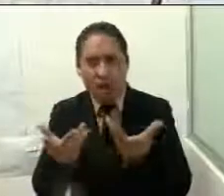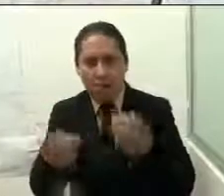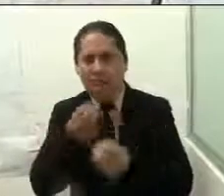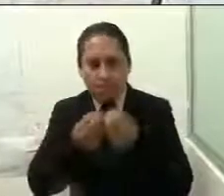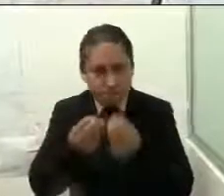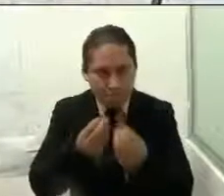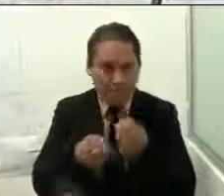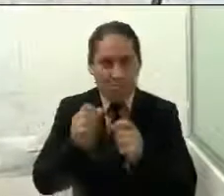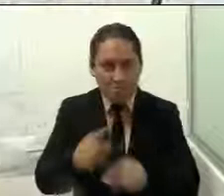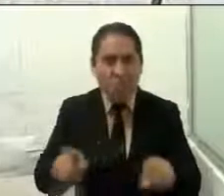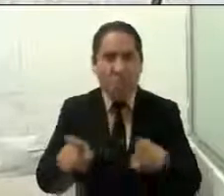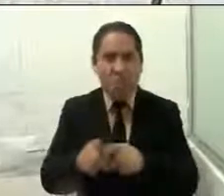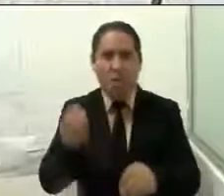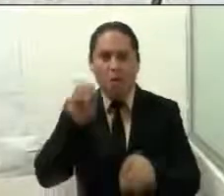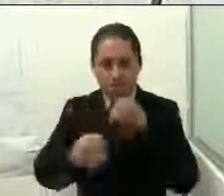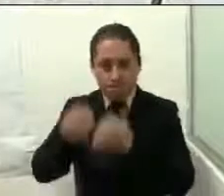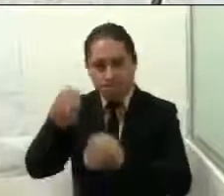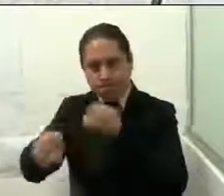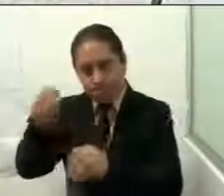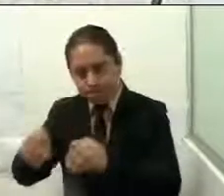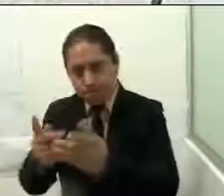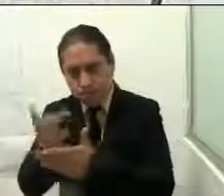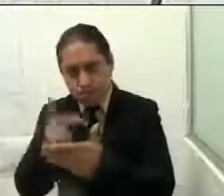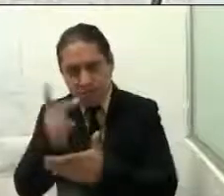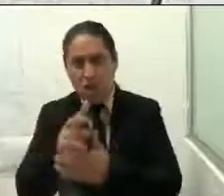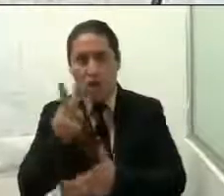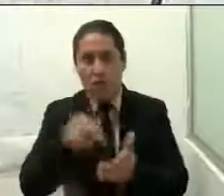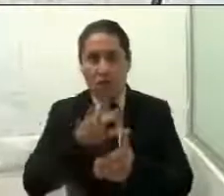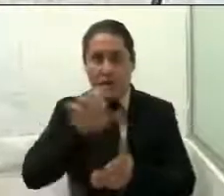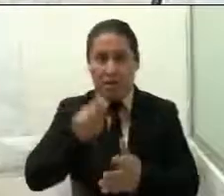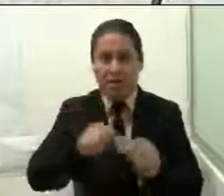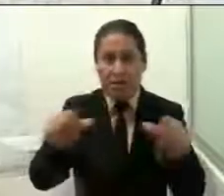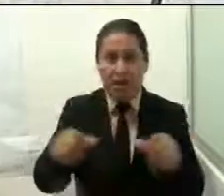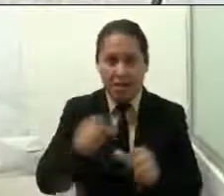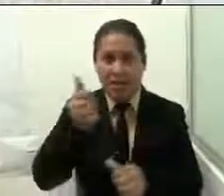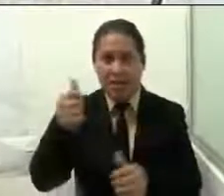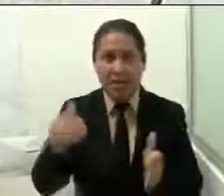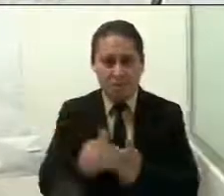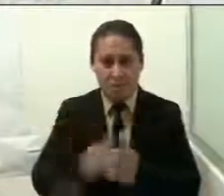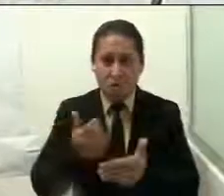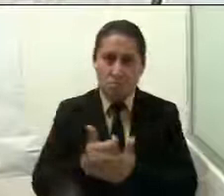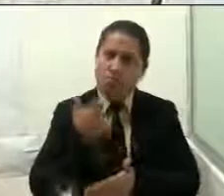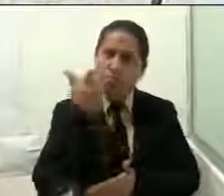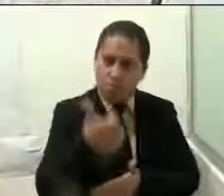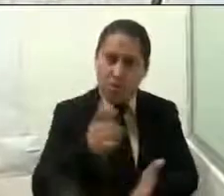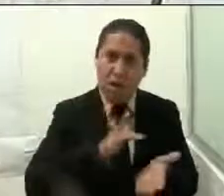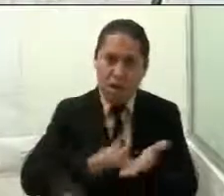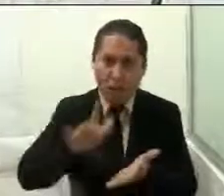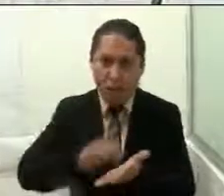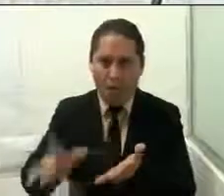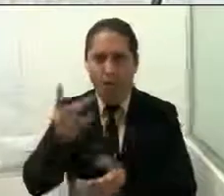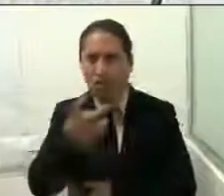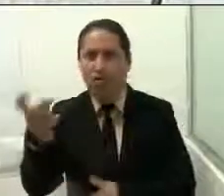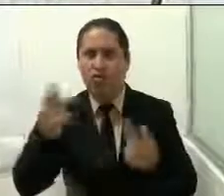impulsar la siembra de 2 mil 500 hectáreas con 6 millones de pesos en apoyo a 200